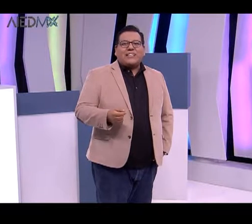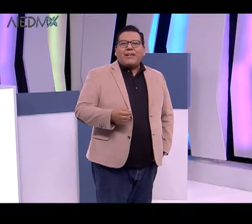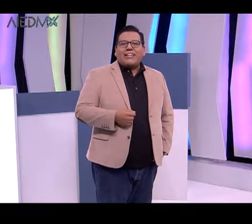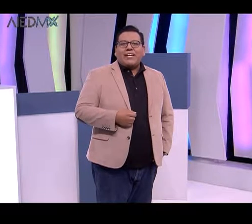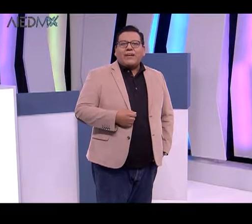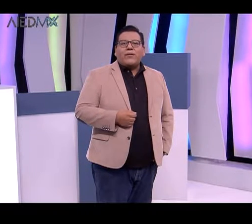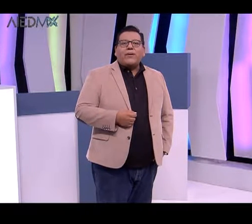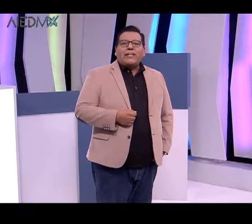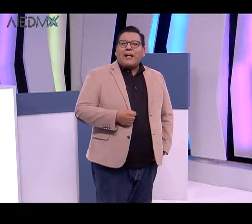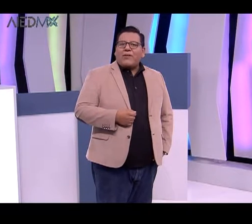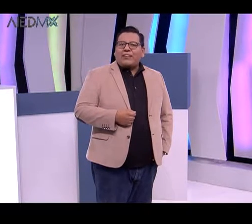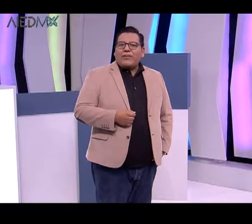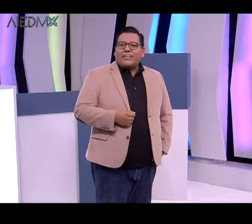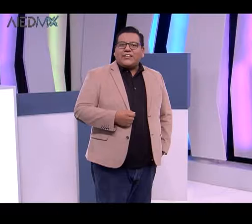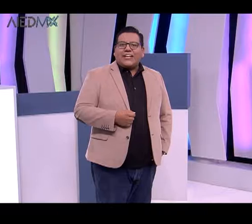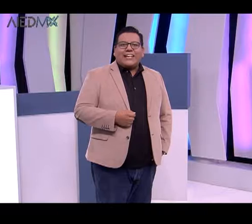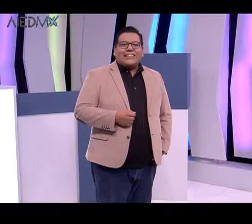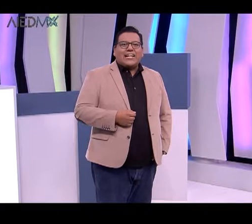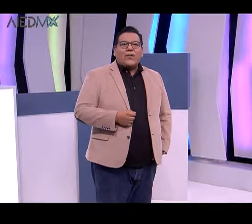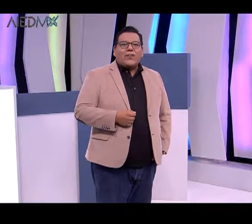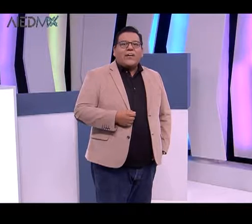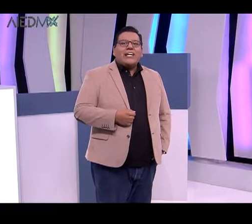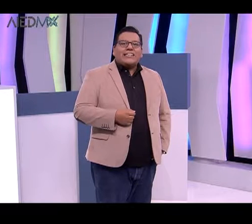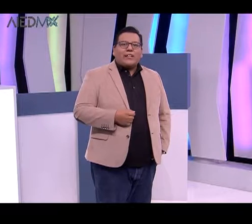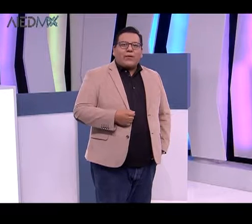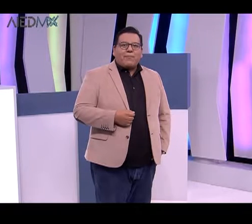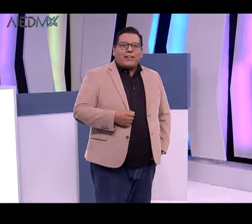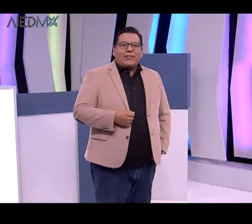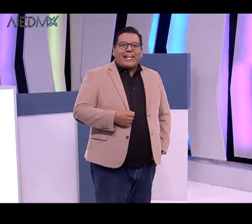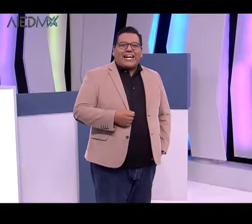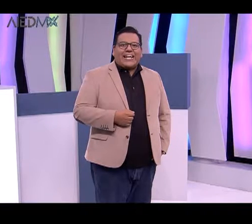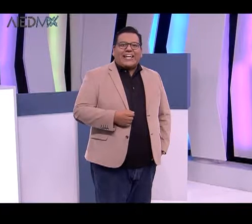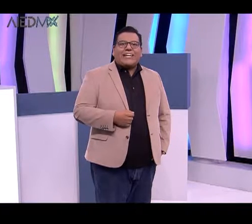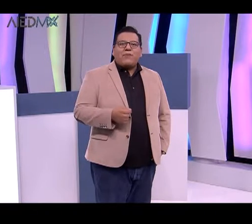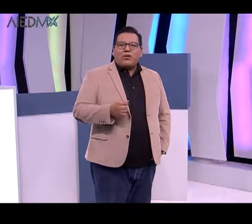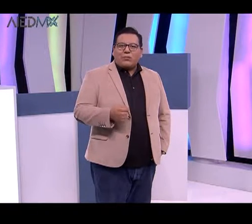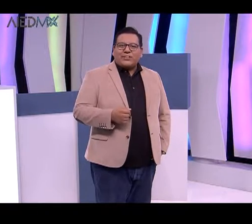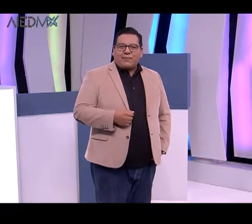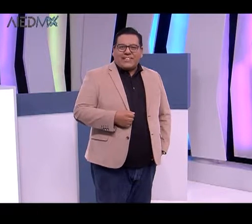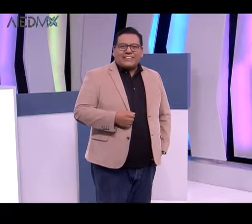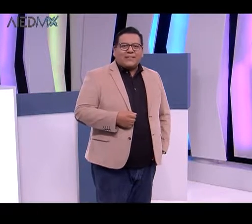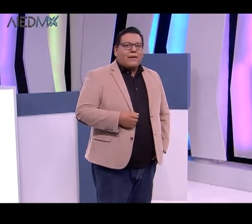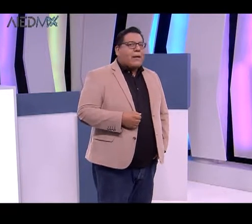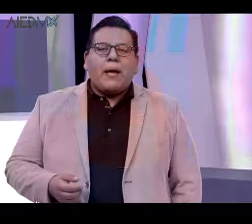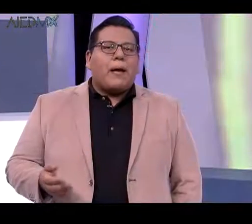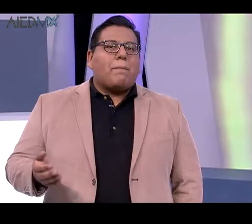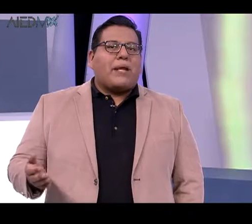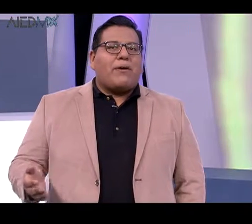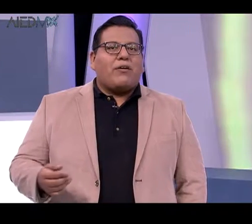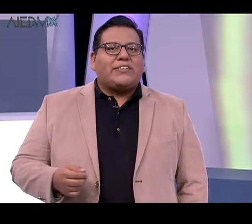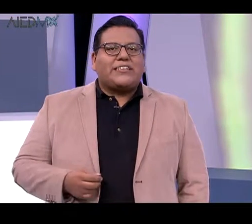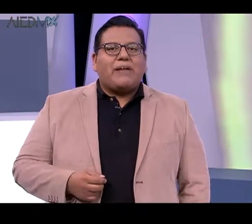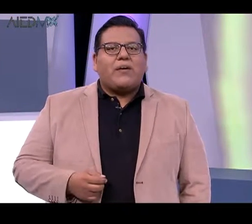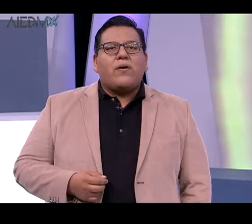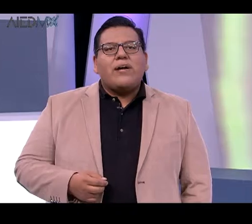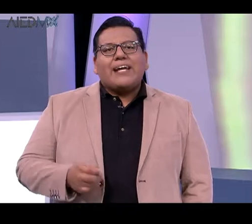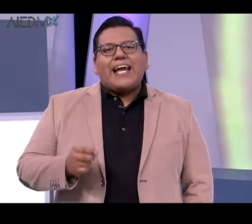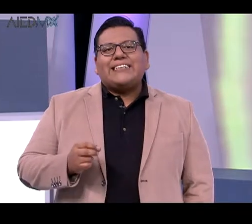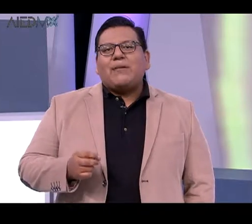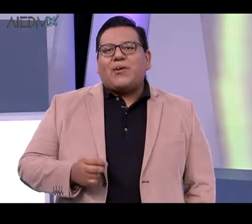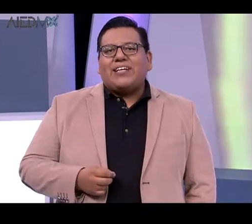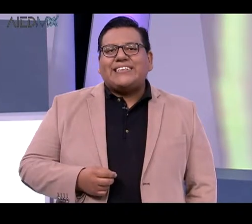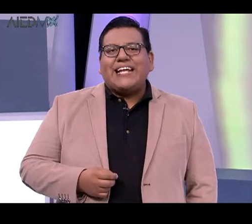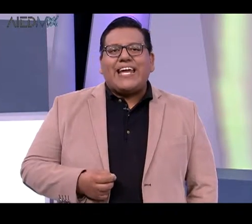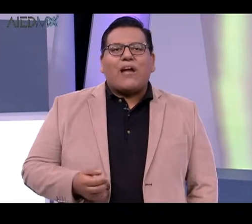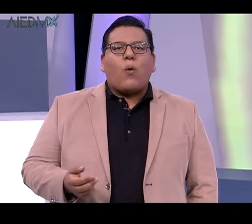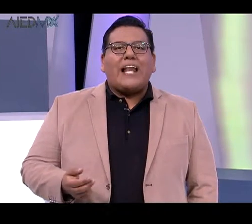y responsable técnico del Laboratorio Nacional de Desarrollo y Aseguramiento de la Calidad de Biocombustibles. Primero nos explicó